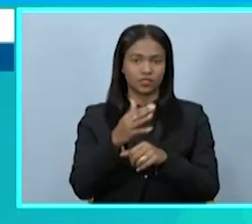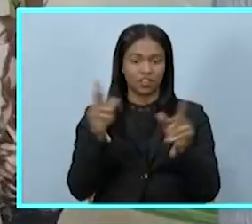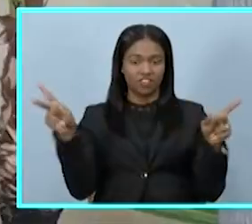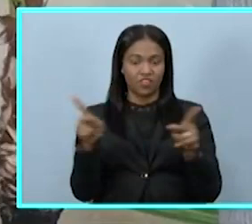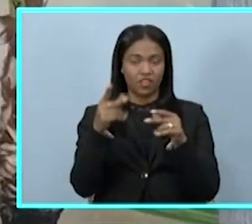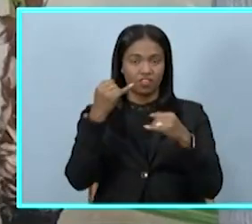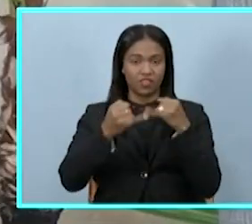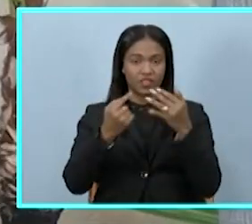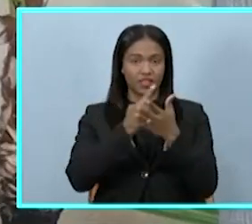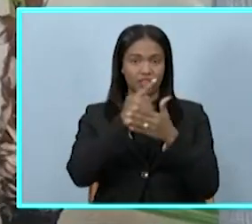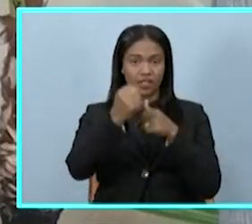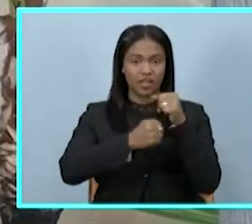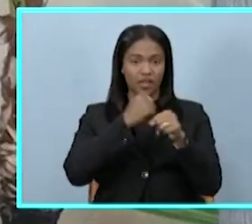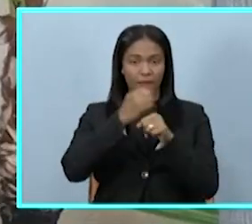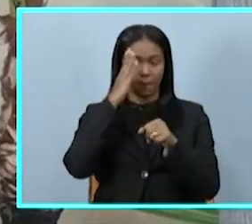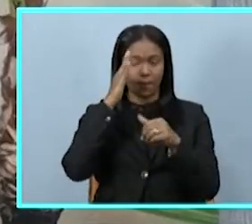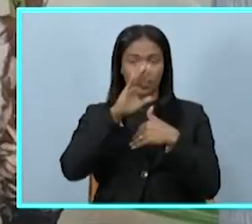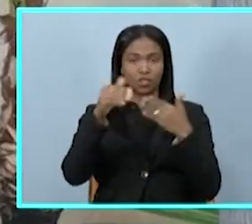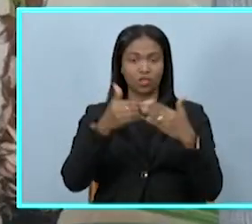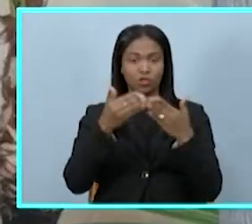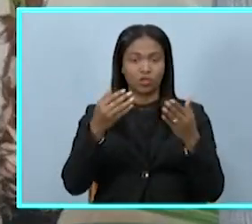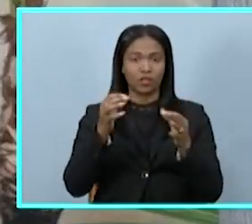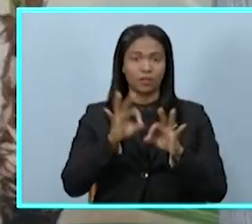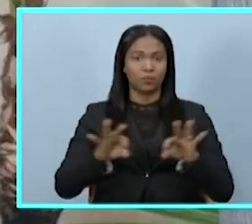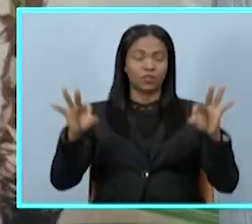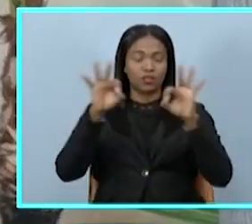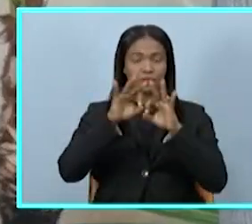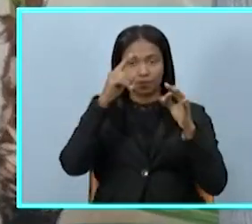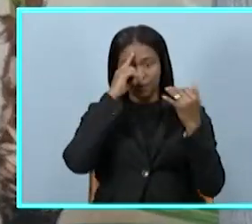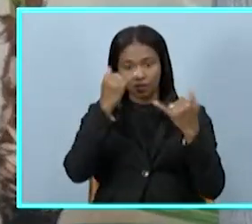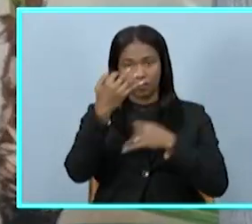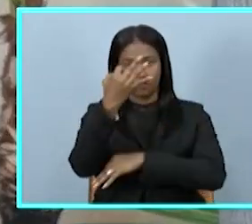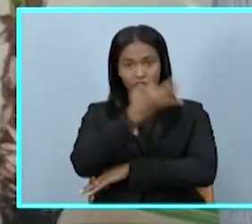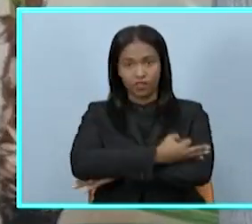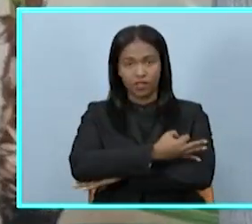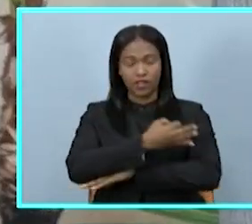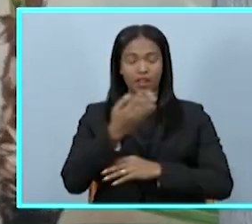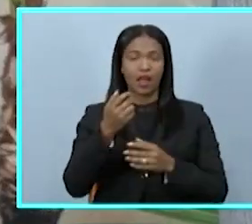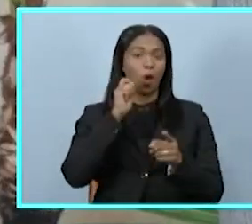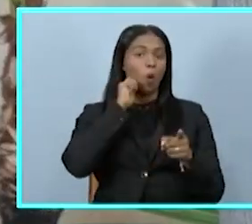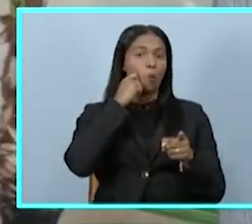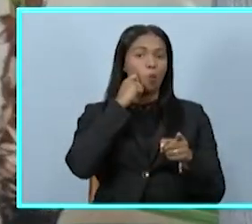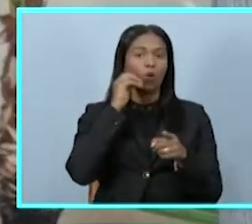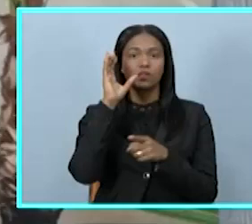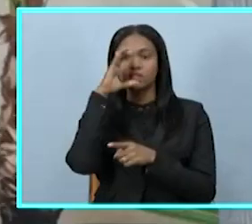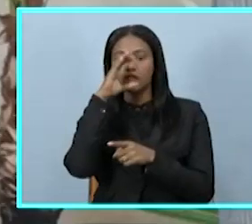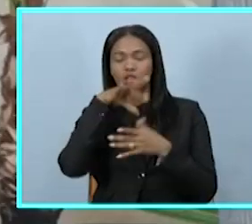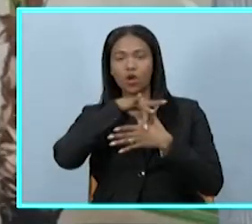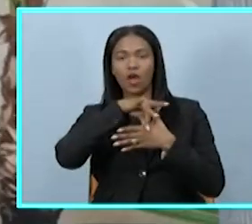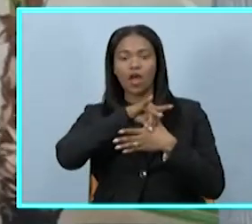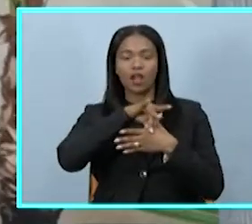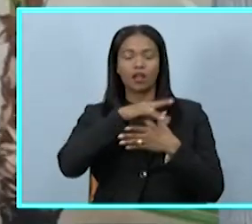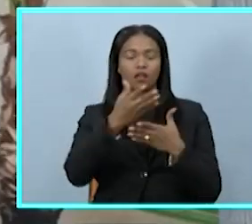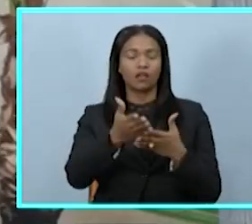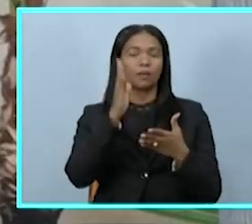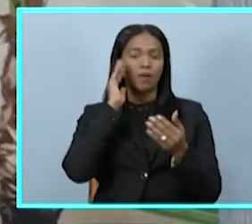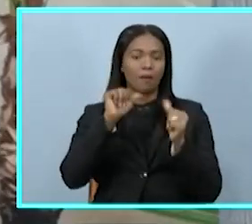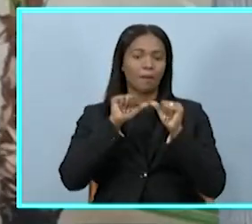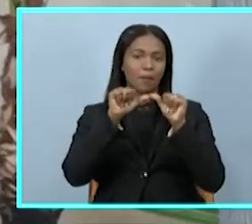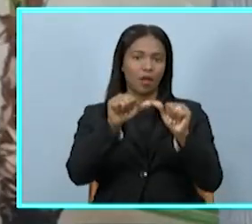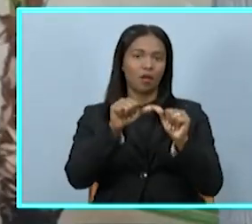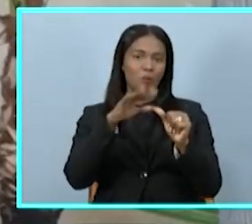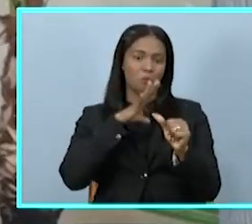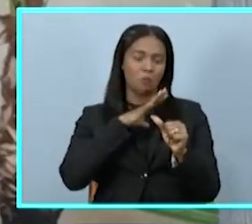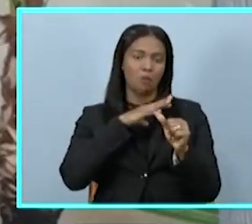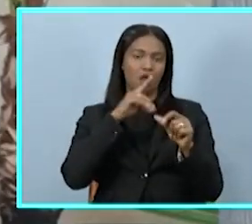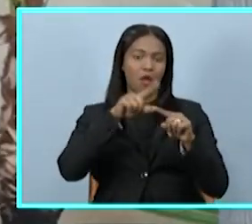fin de año contarán con todos los plastos más importantes para estas fechas. La carne de pollo y de cerdo, cuya producción se mantiene estable